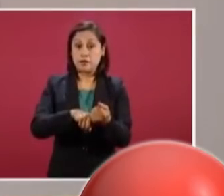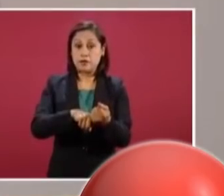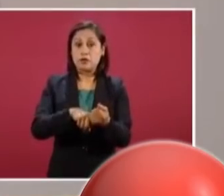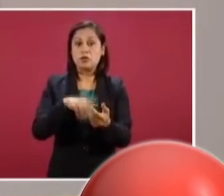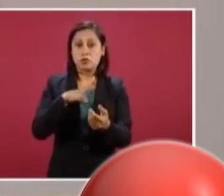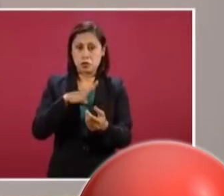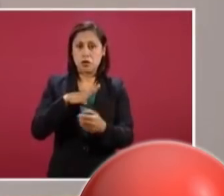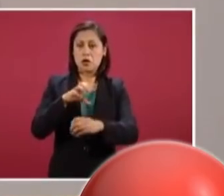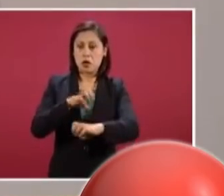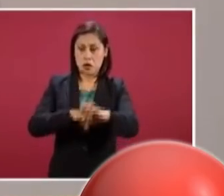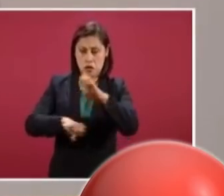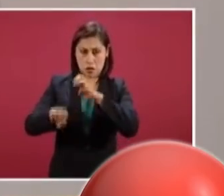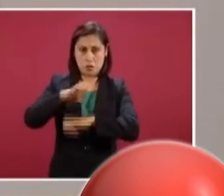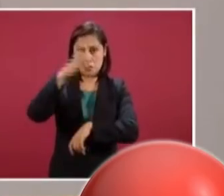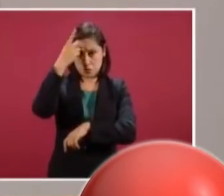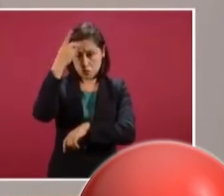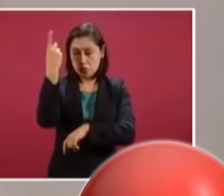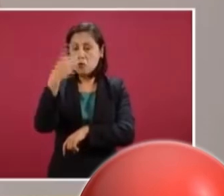empresarios